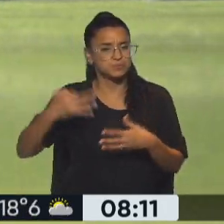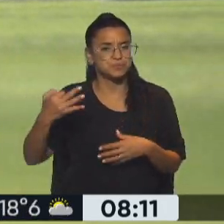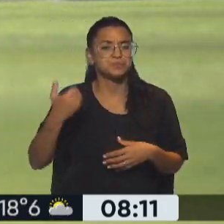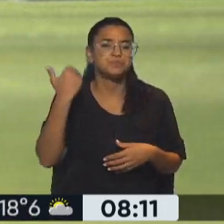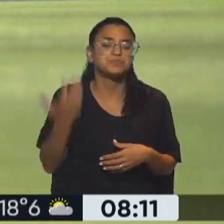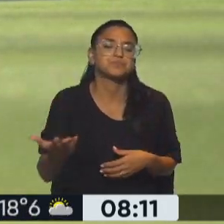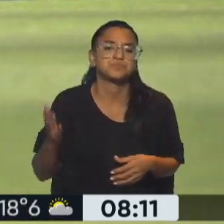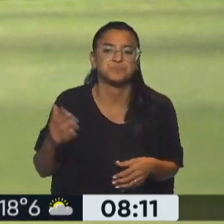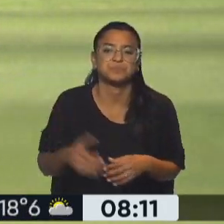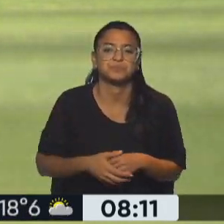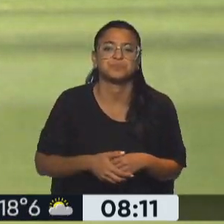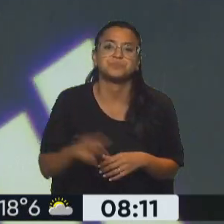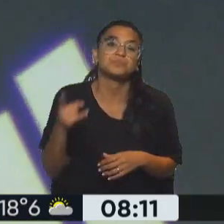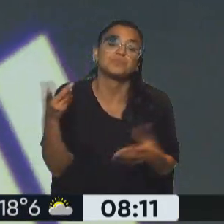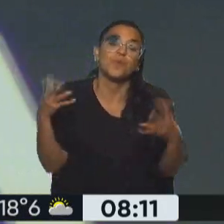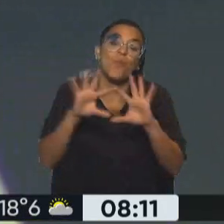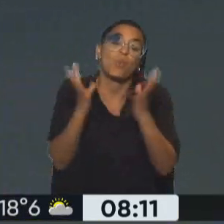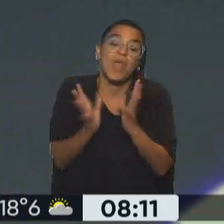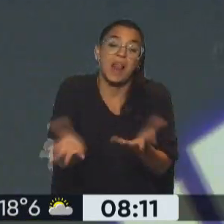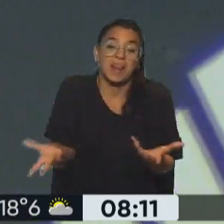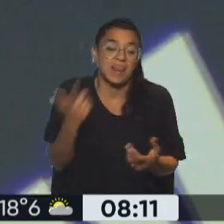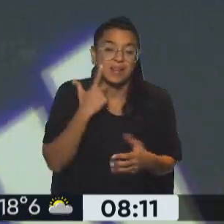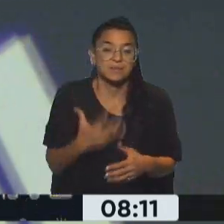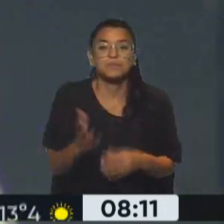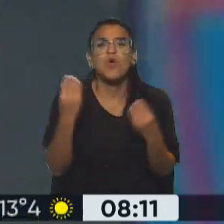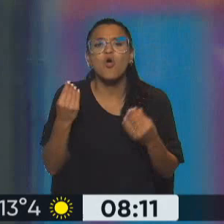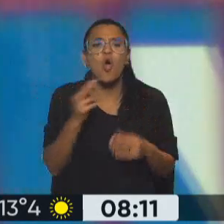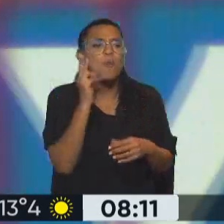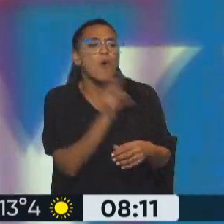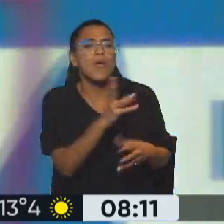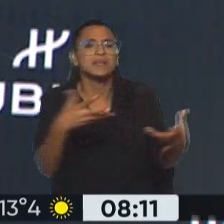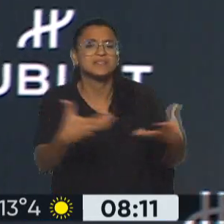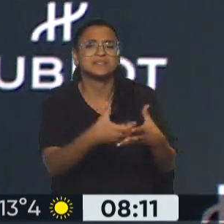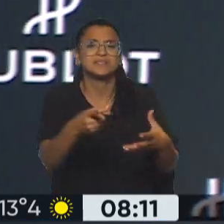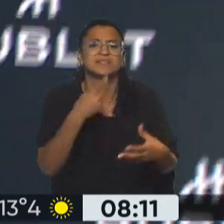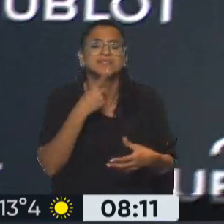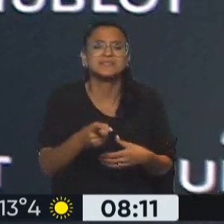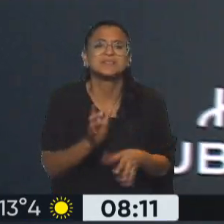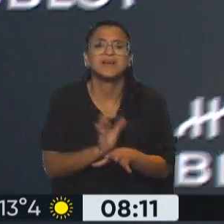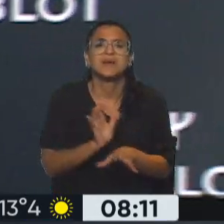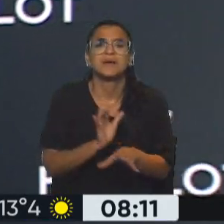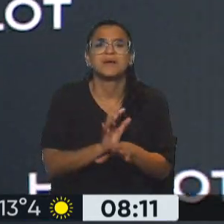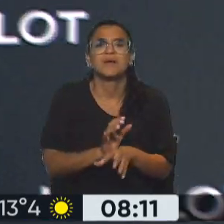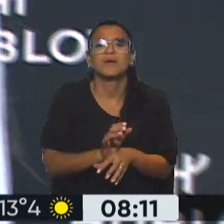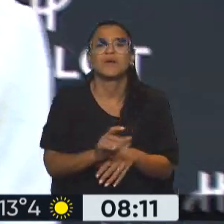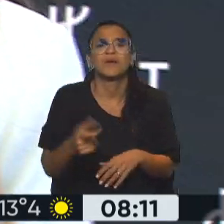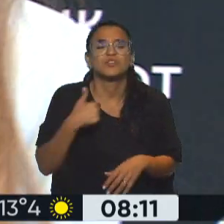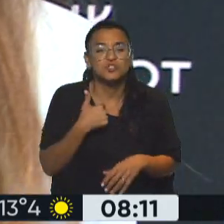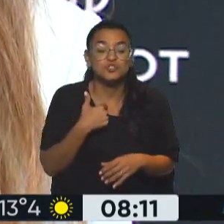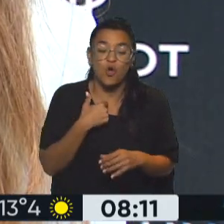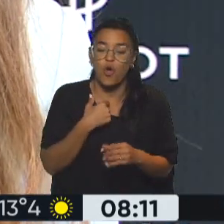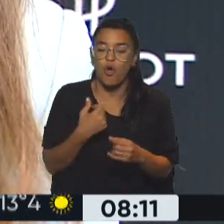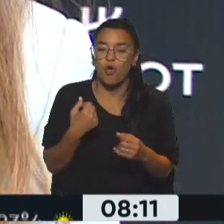bueno, son mundiales. ¿Cómo ves a esta selección con el aura ahí arriba para el Mundial? Mirá, soy tan